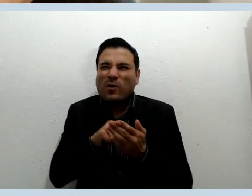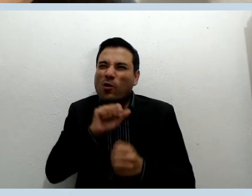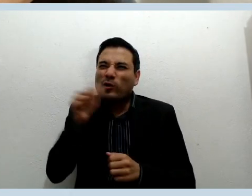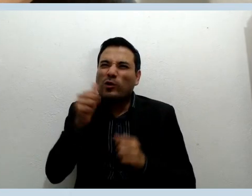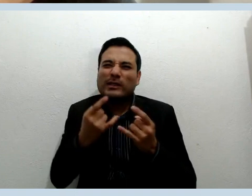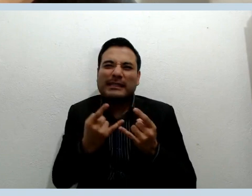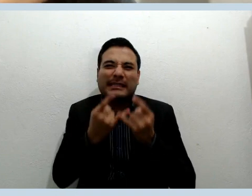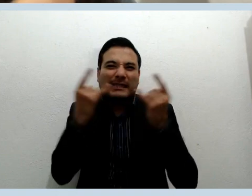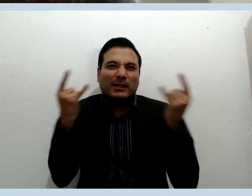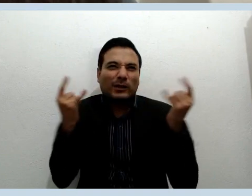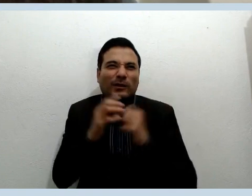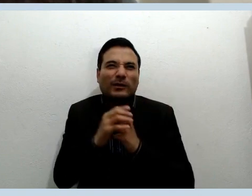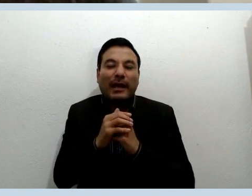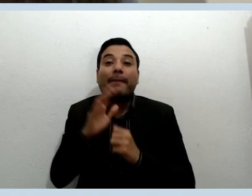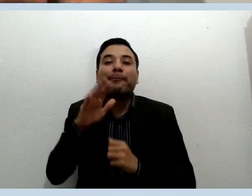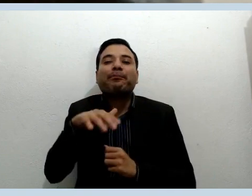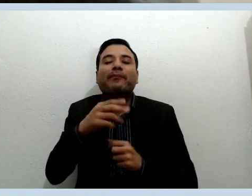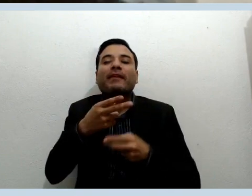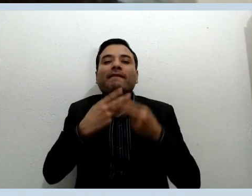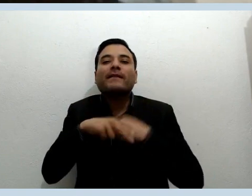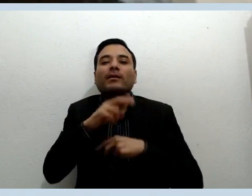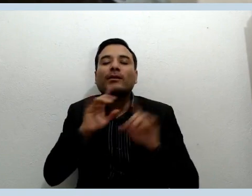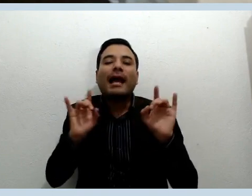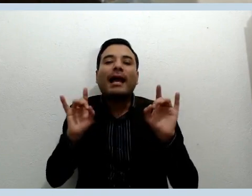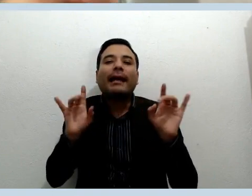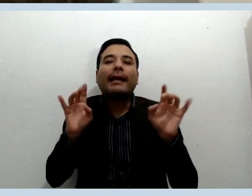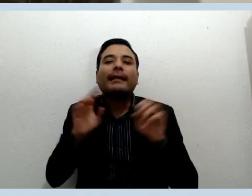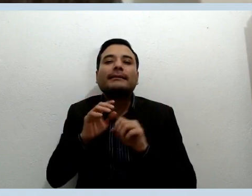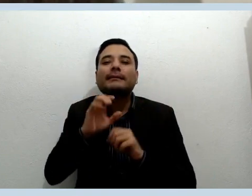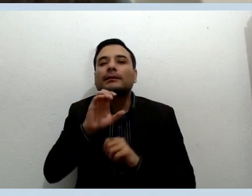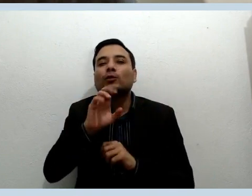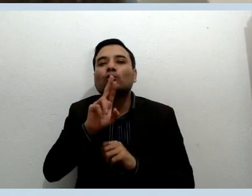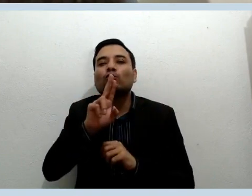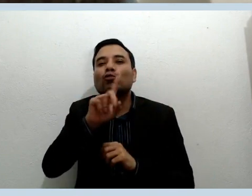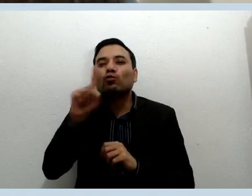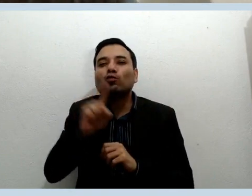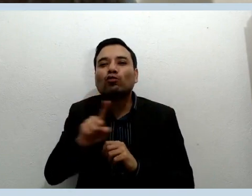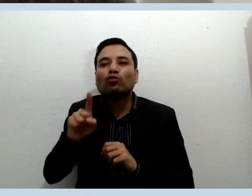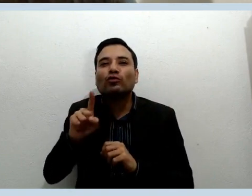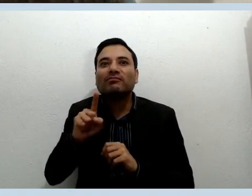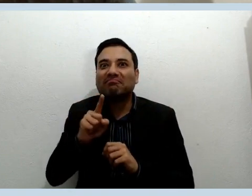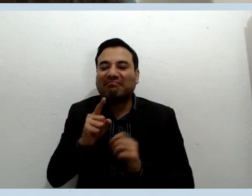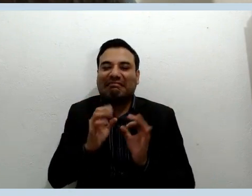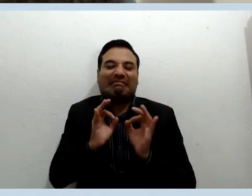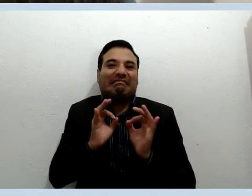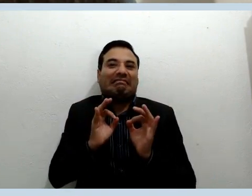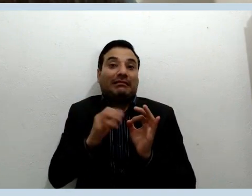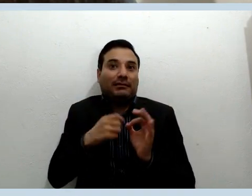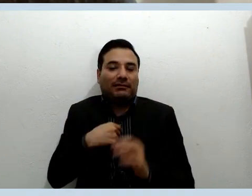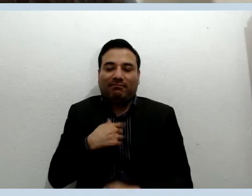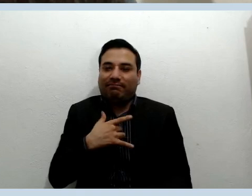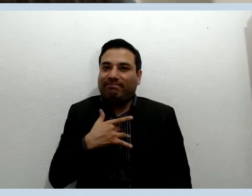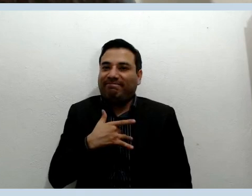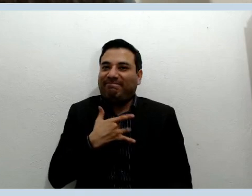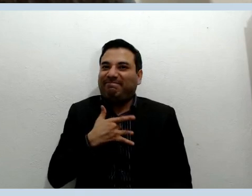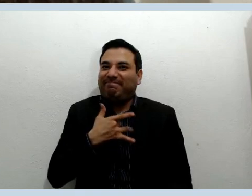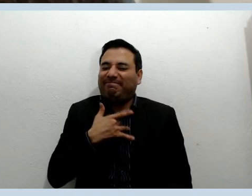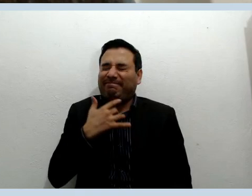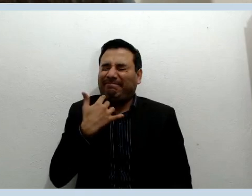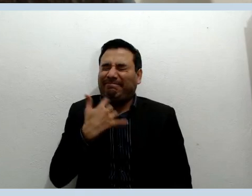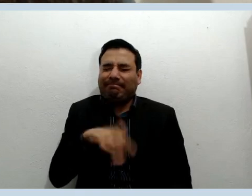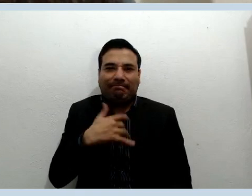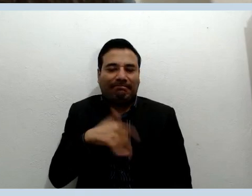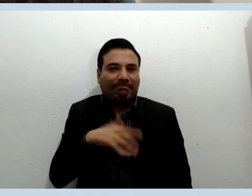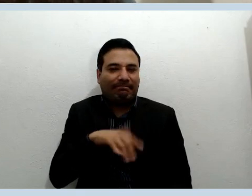Ángeles Cruz o sea para mí fue dije Wow o sea dije